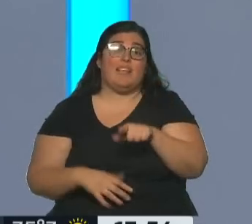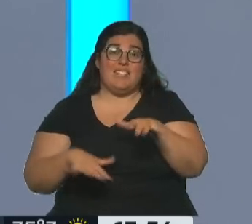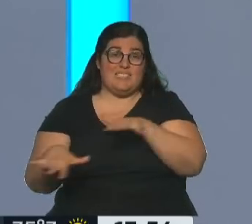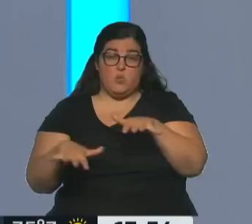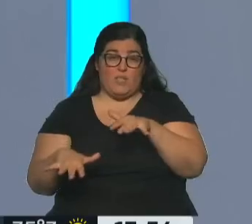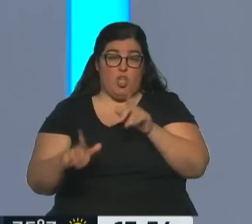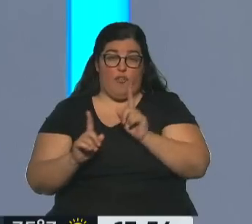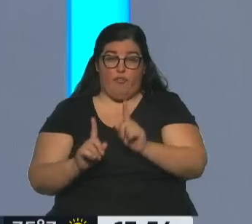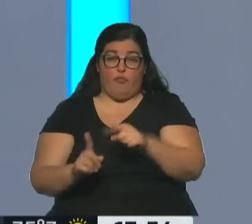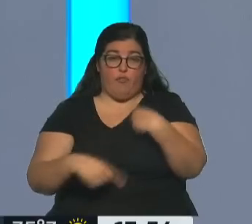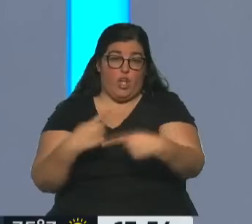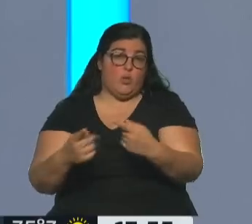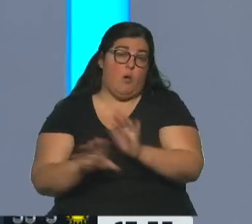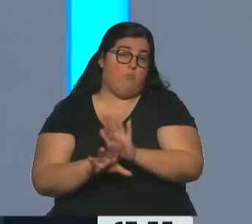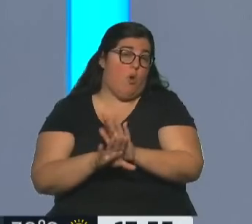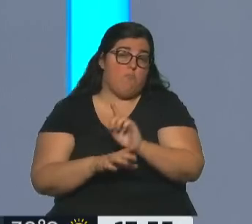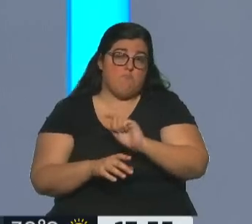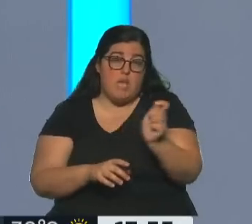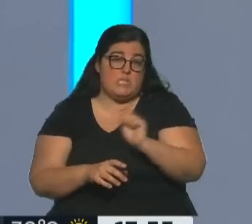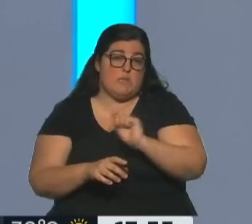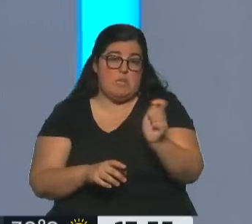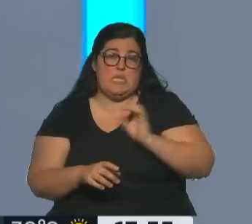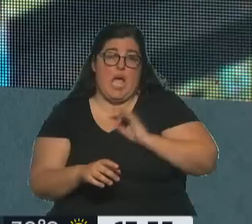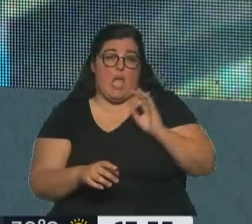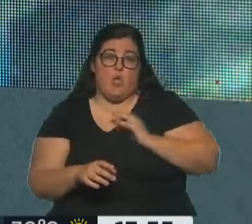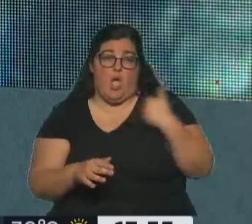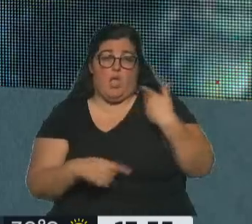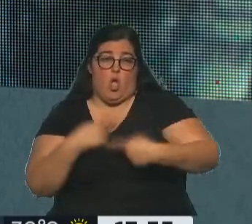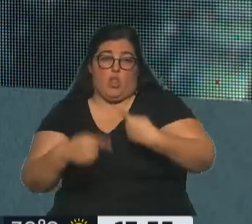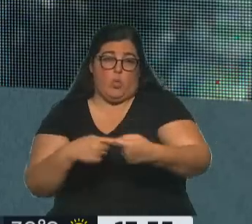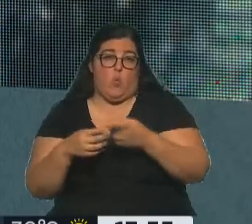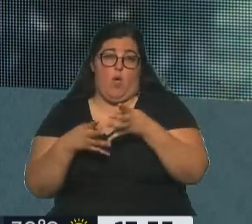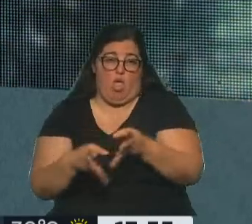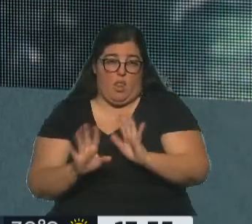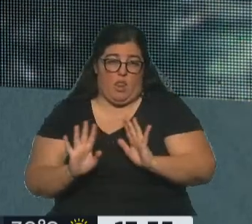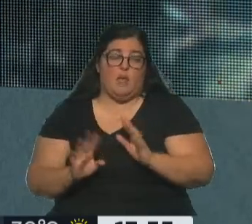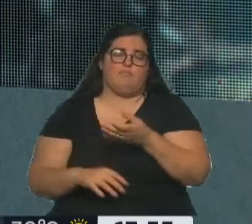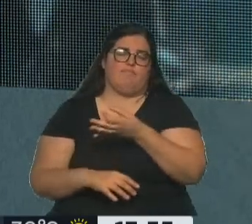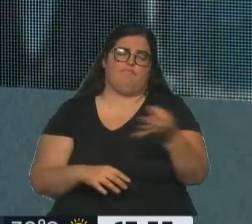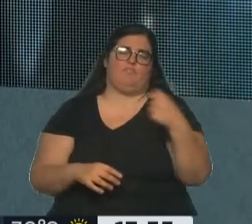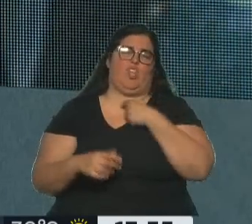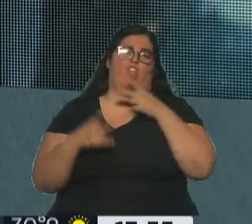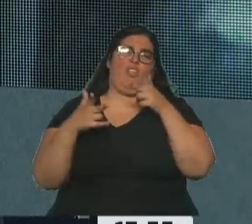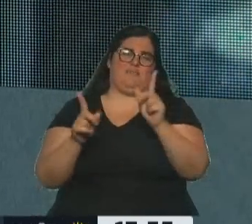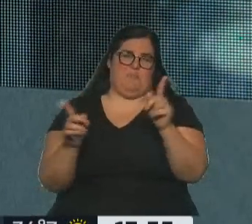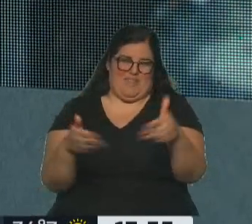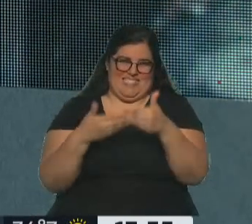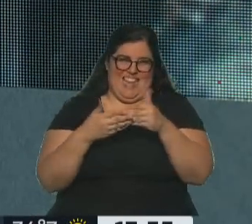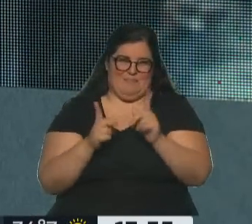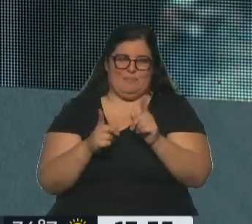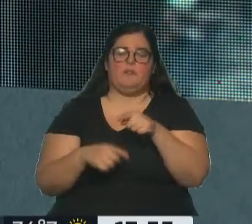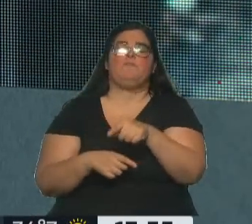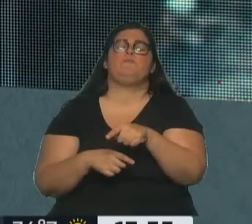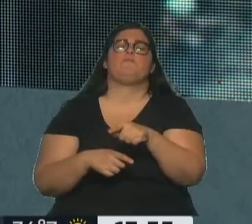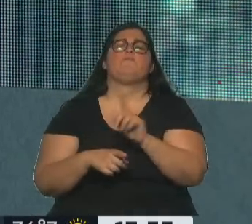vos planteas Alejandra podemos estar así meses y años claro eso lo que quería de cerrar la idea precisamente de que si no no vale